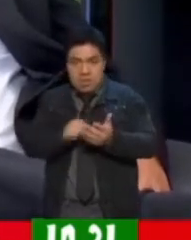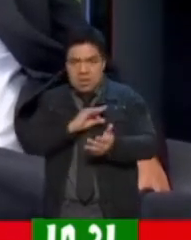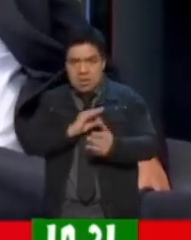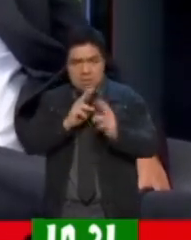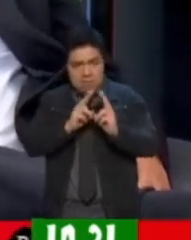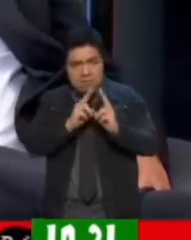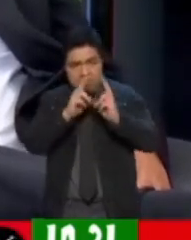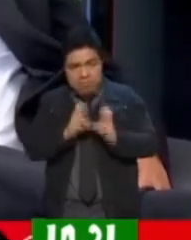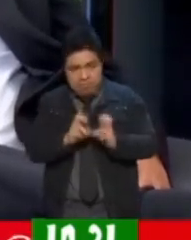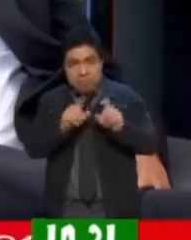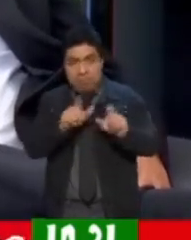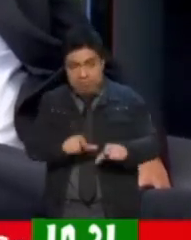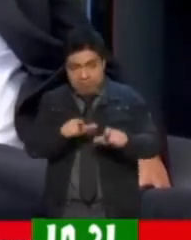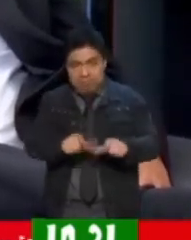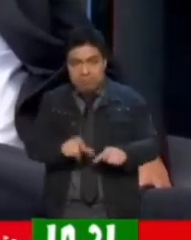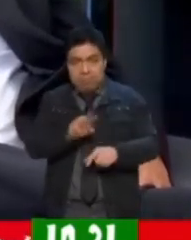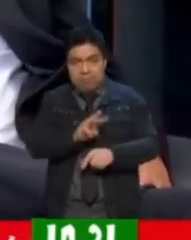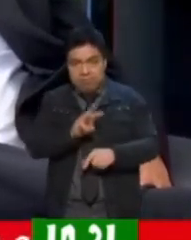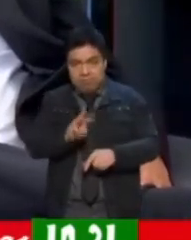desde nuestra plataforma de